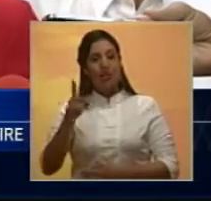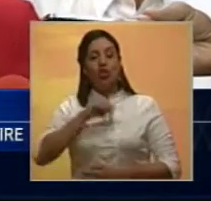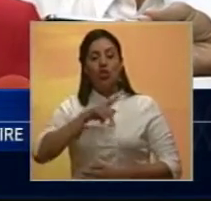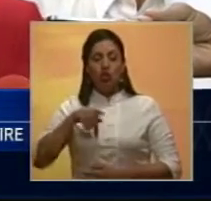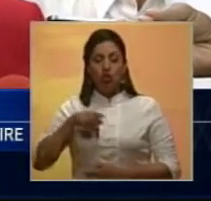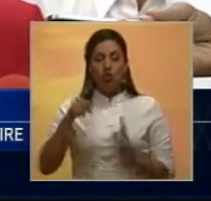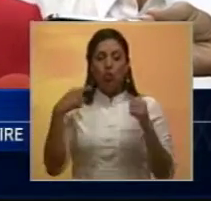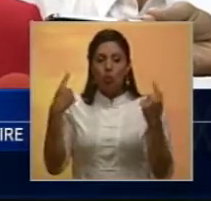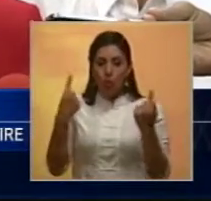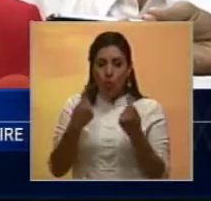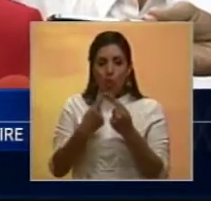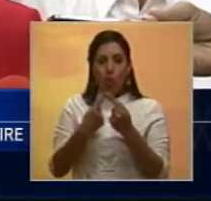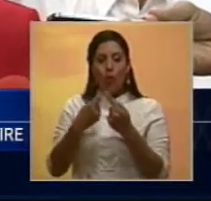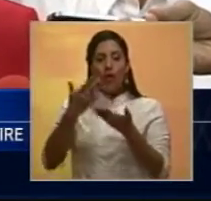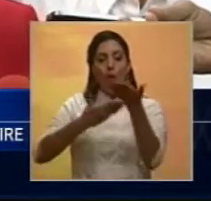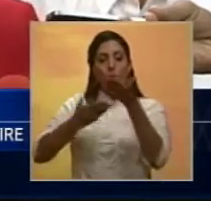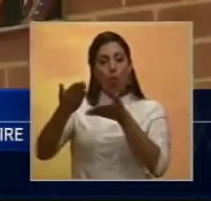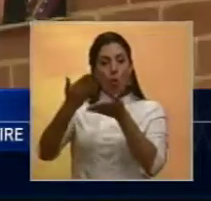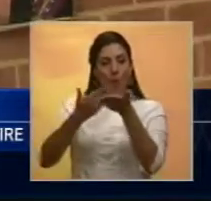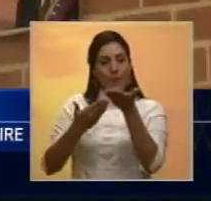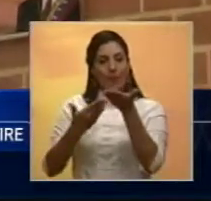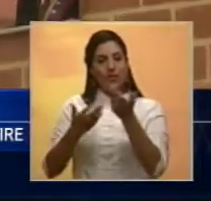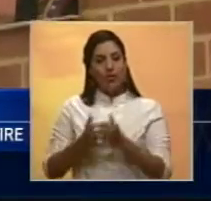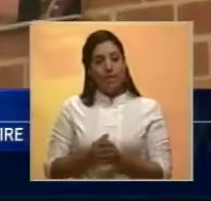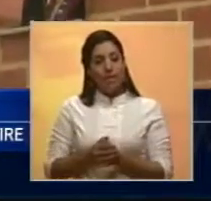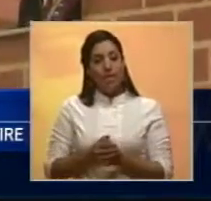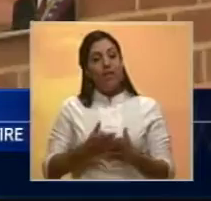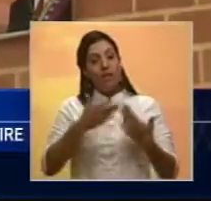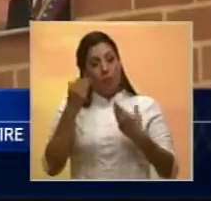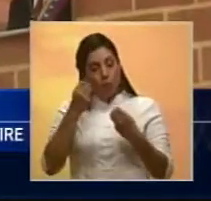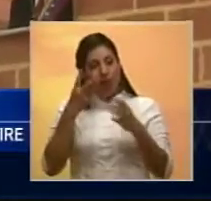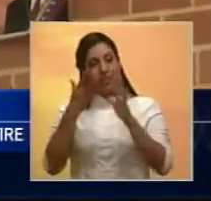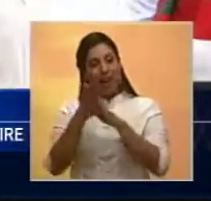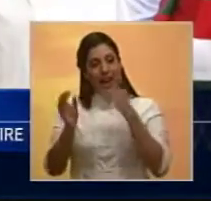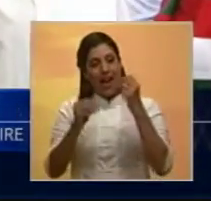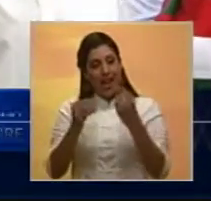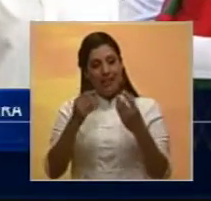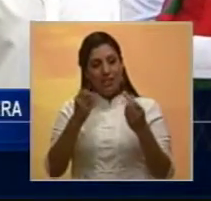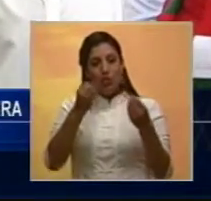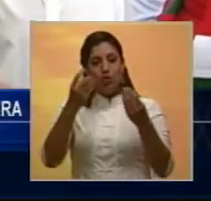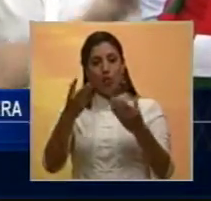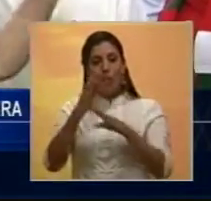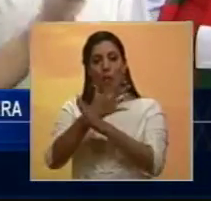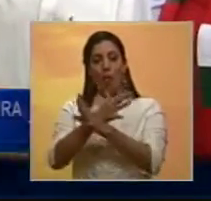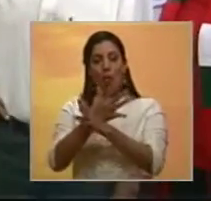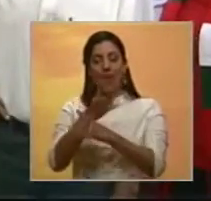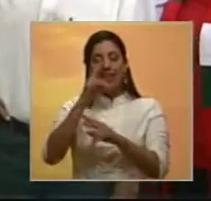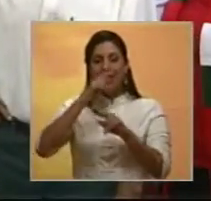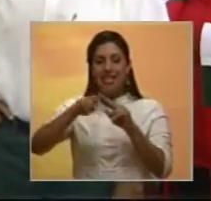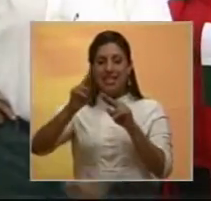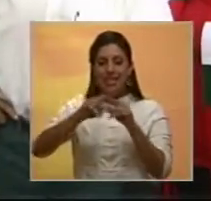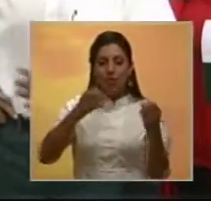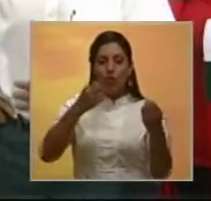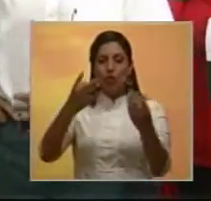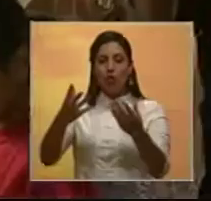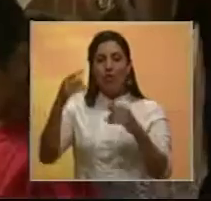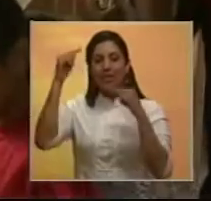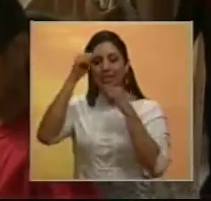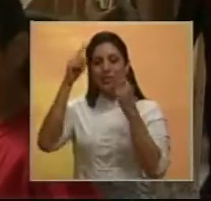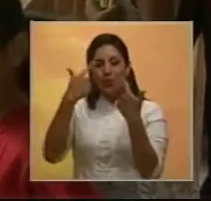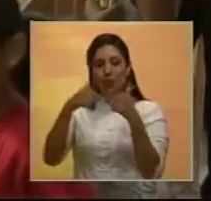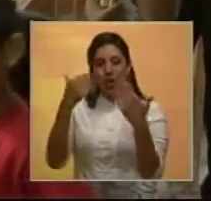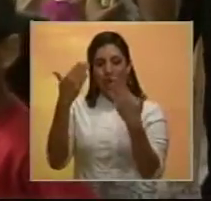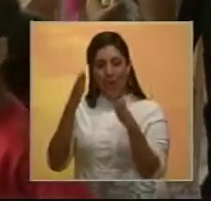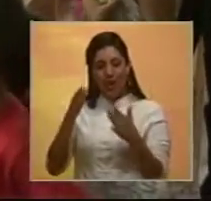que los establecimientos comerciales. Las declaraciones se las ofreció durante la entrega de juguetes a 200 niños del Simoncito